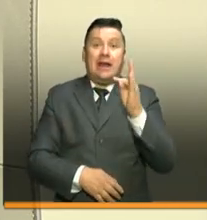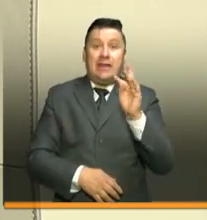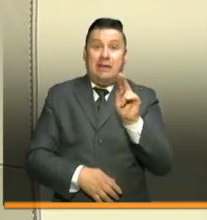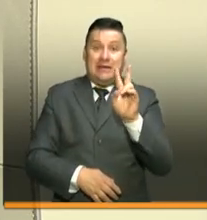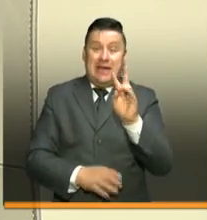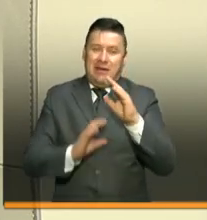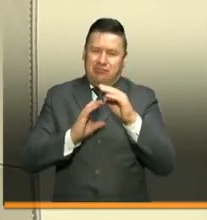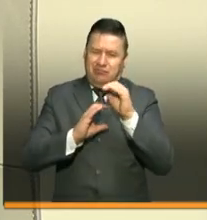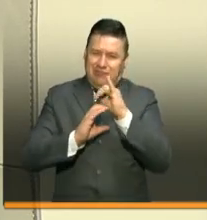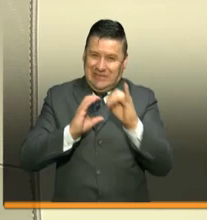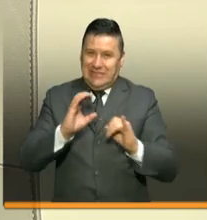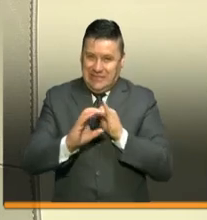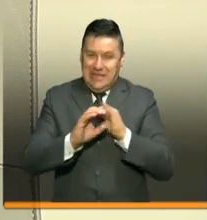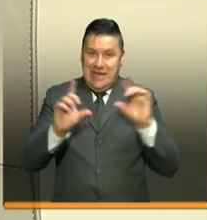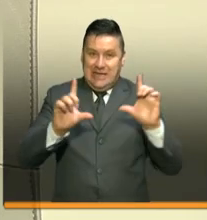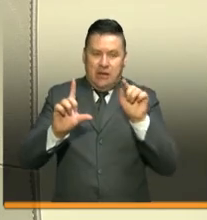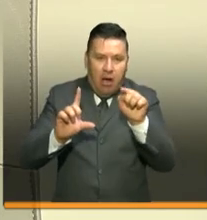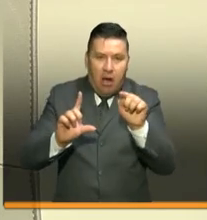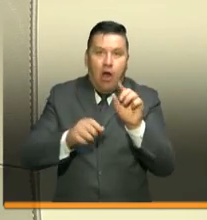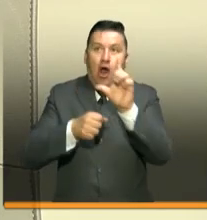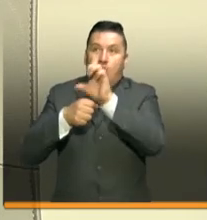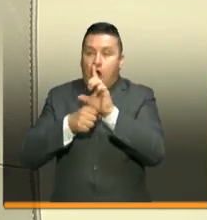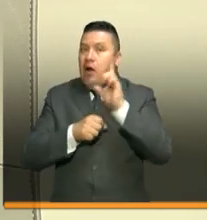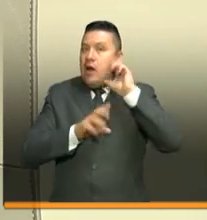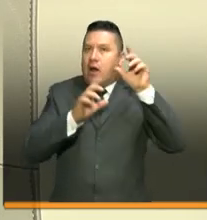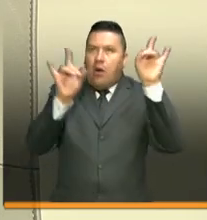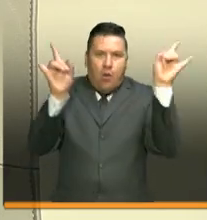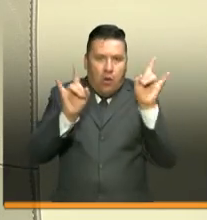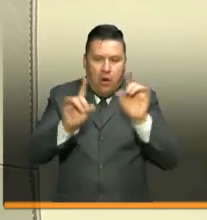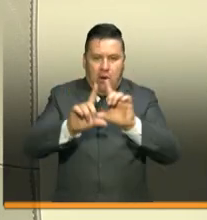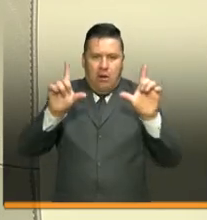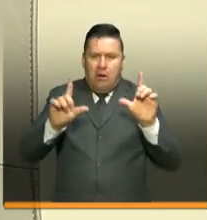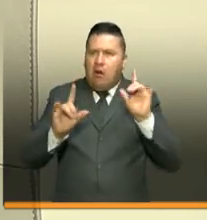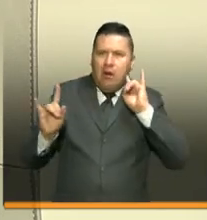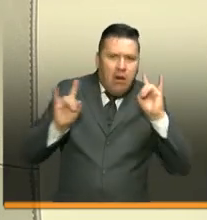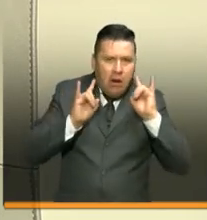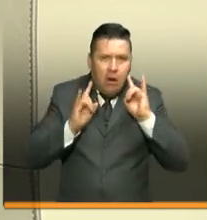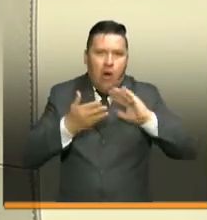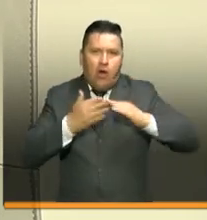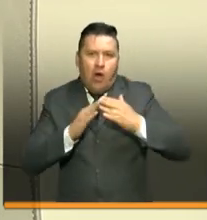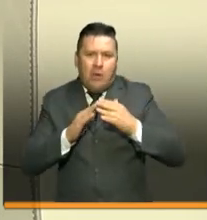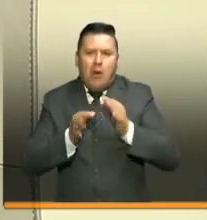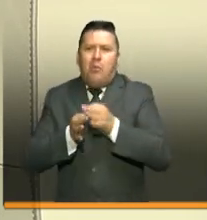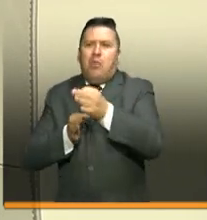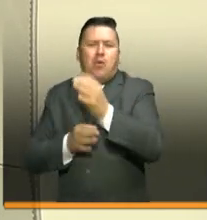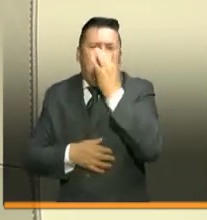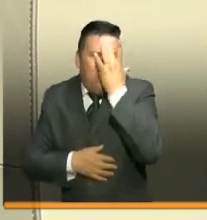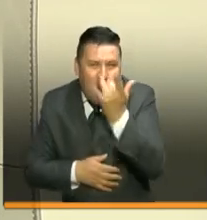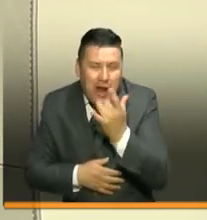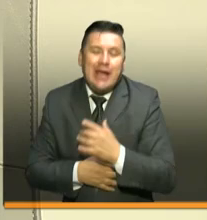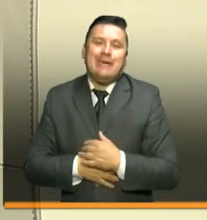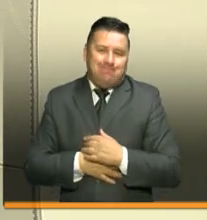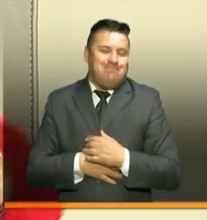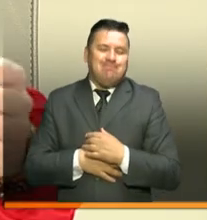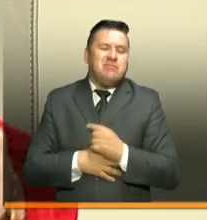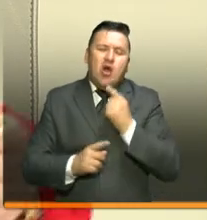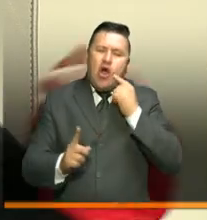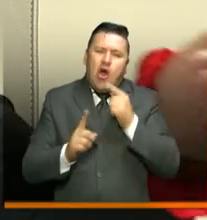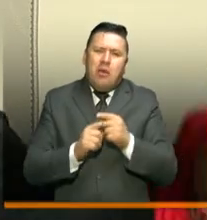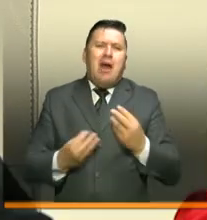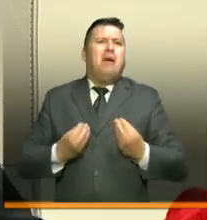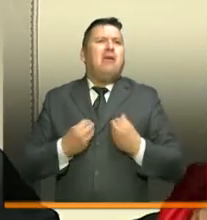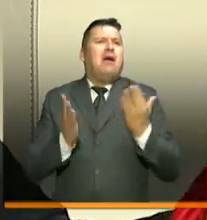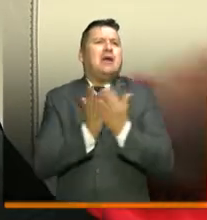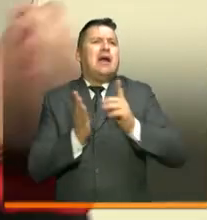abordar programación en canales locales y en radios y emisoras comunitarias. ¿Por qué? Porque tenemos que poder llegar a quienes